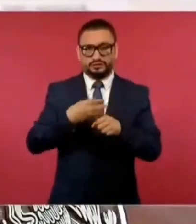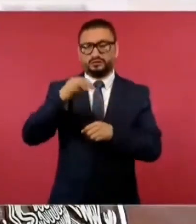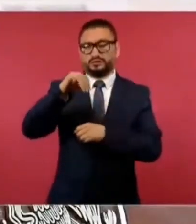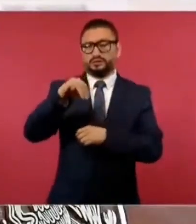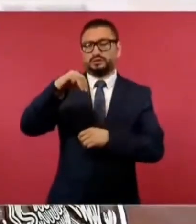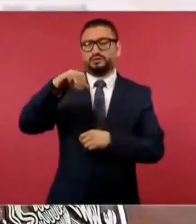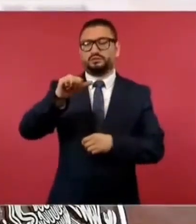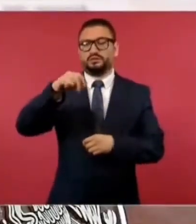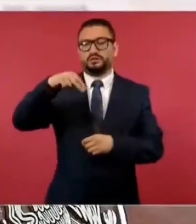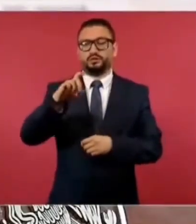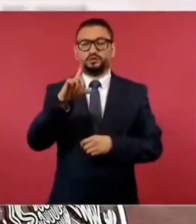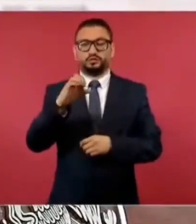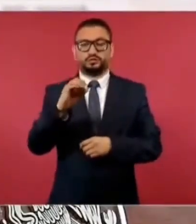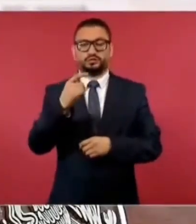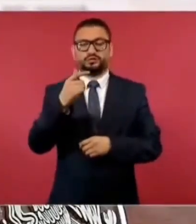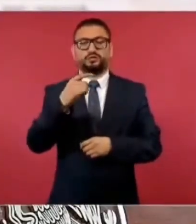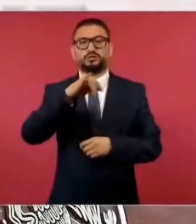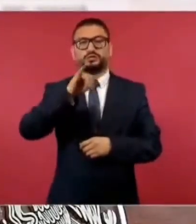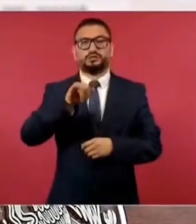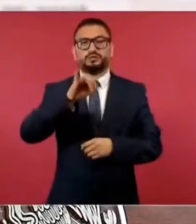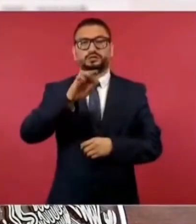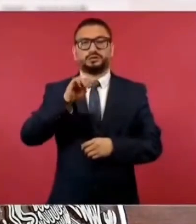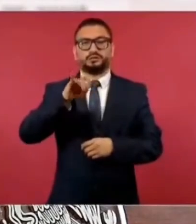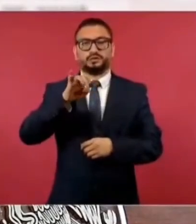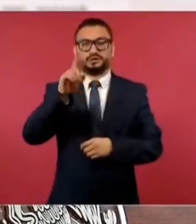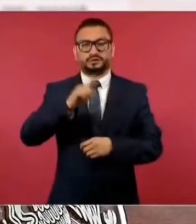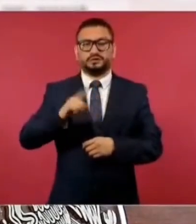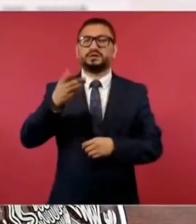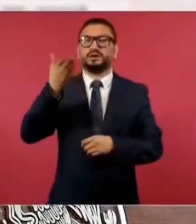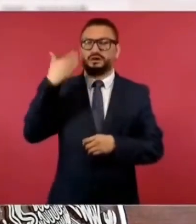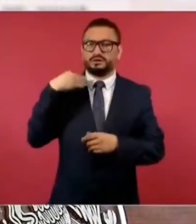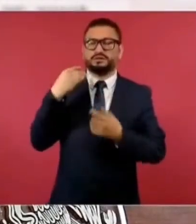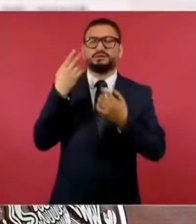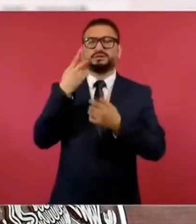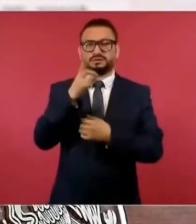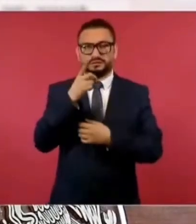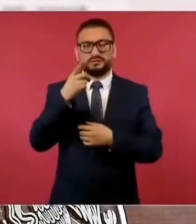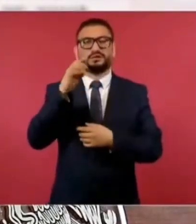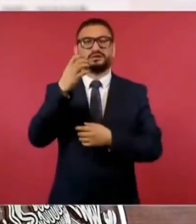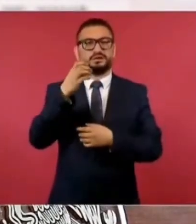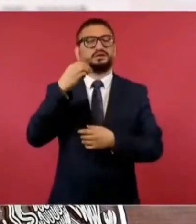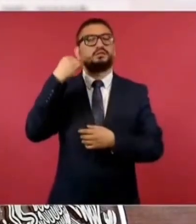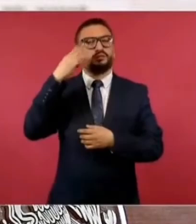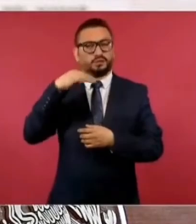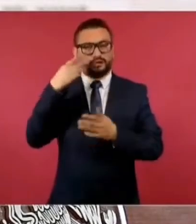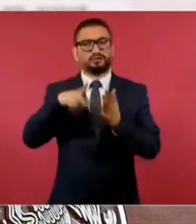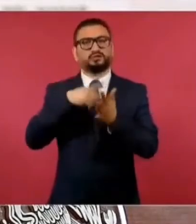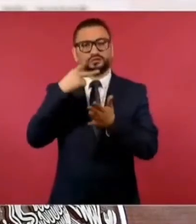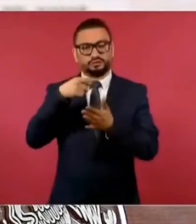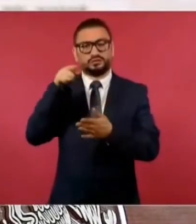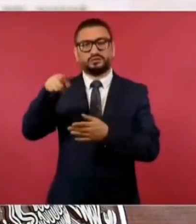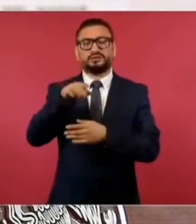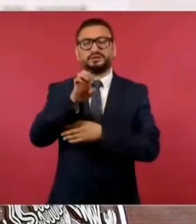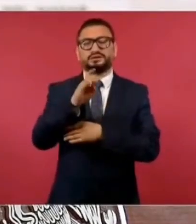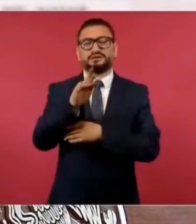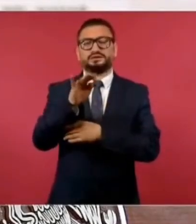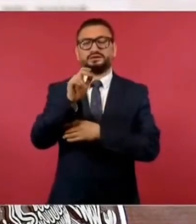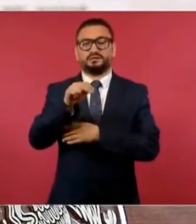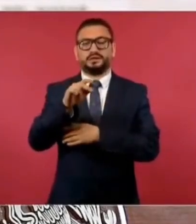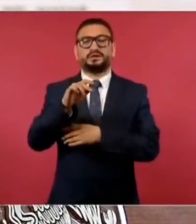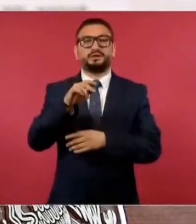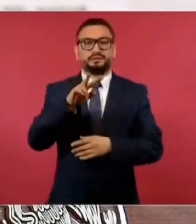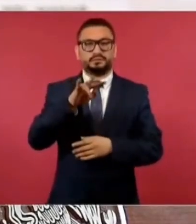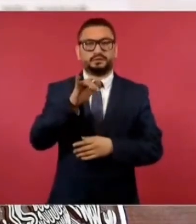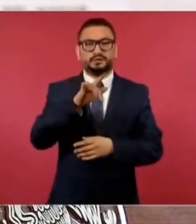y también desde diciembre, enero, febrero, en marzo volvimos a hablar con el gobernador Esteban Villegas, estaba